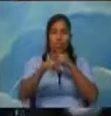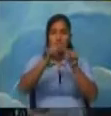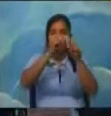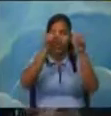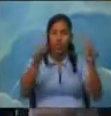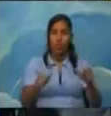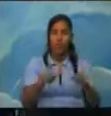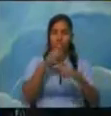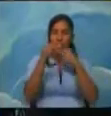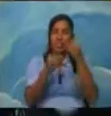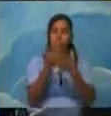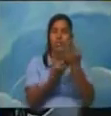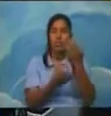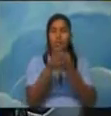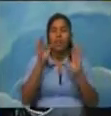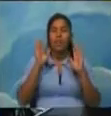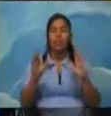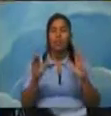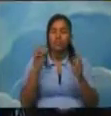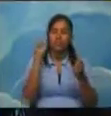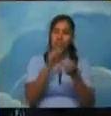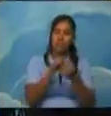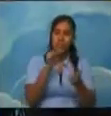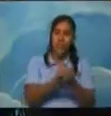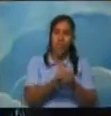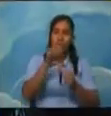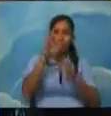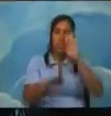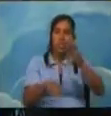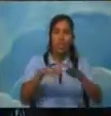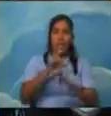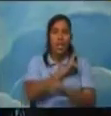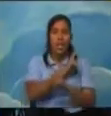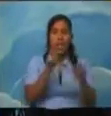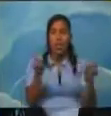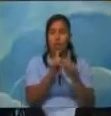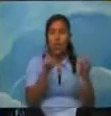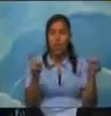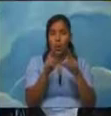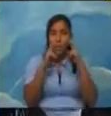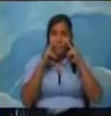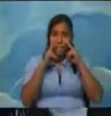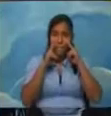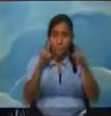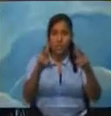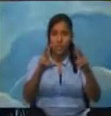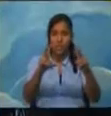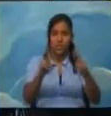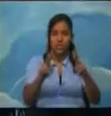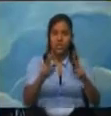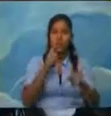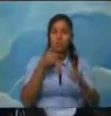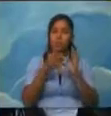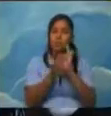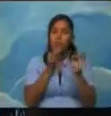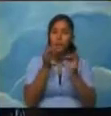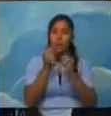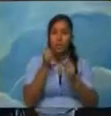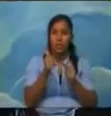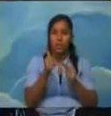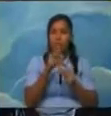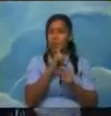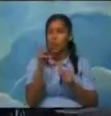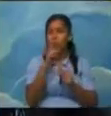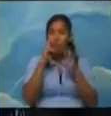de madera o de piedra, que no ven, oiga, explica muy bien qué sucede, que no ven,